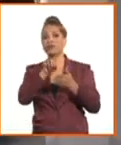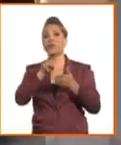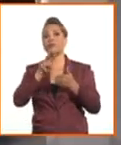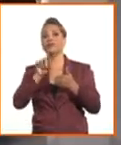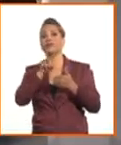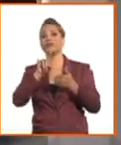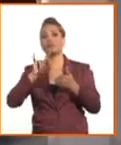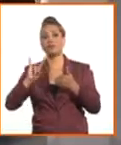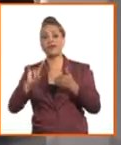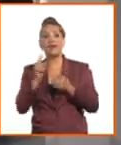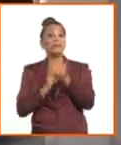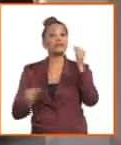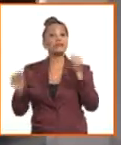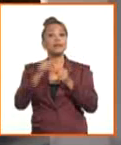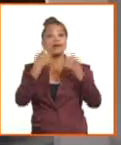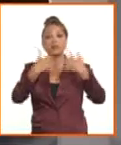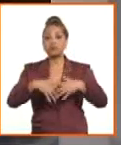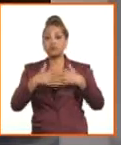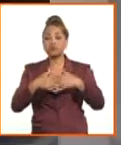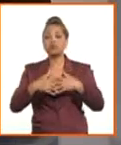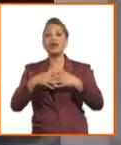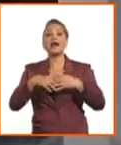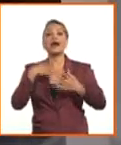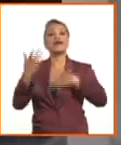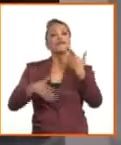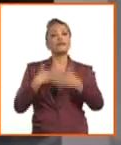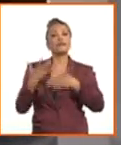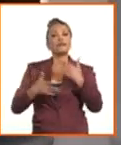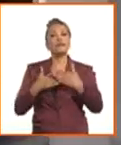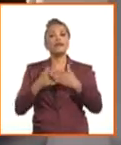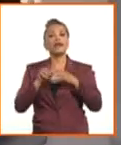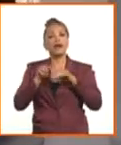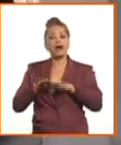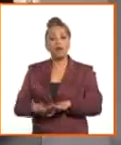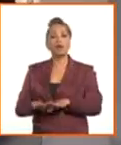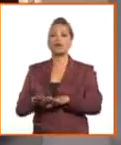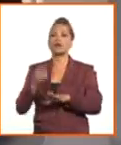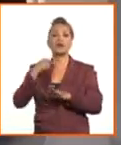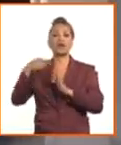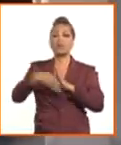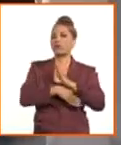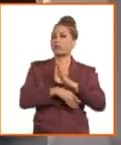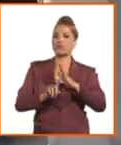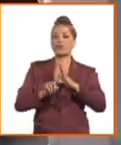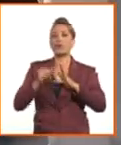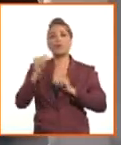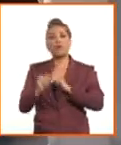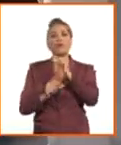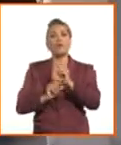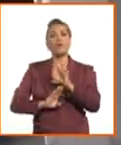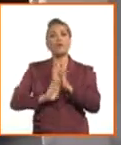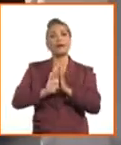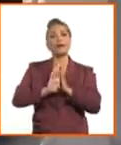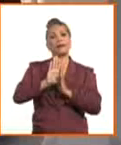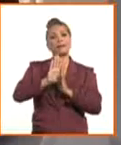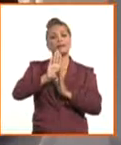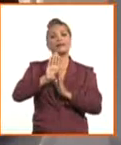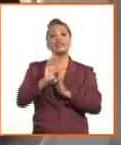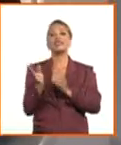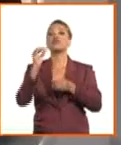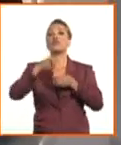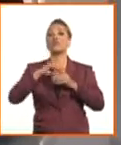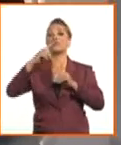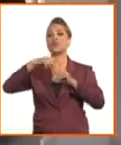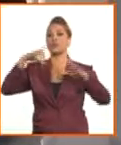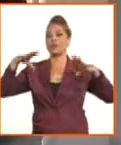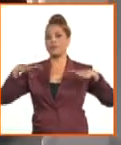principales producciones, los principales niveles de actividad han detenido la caída y empiezan un proceso de recuperación, incluyendo el turismo,